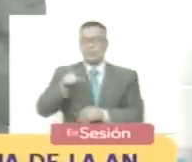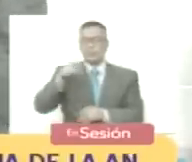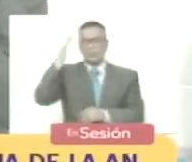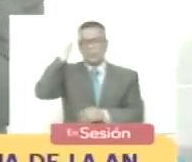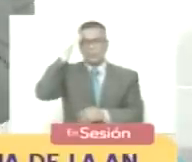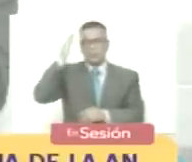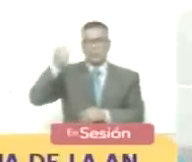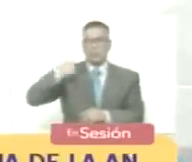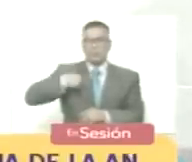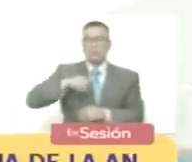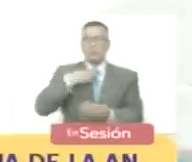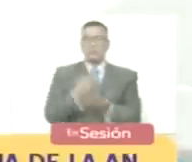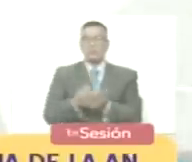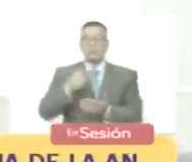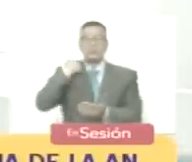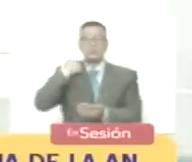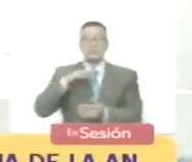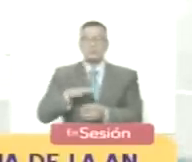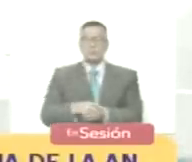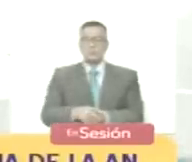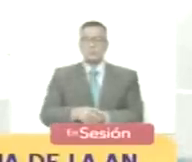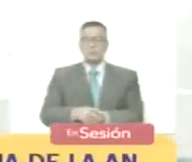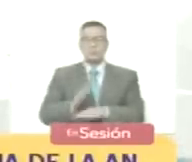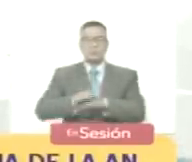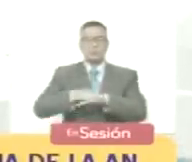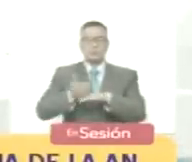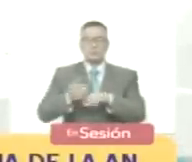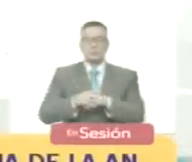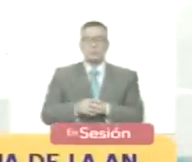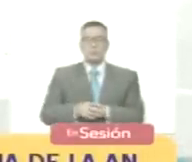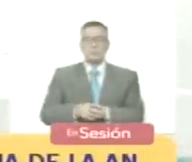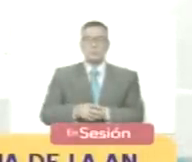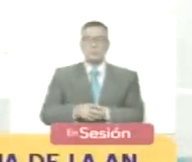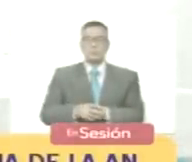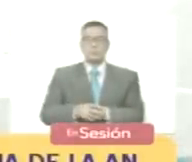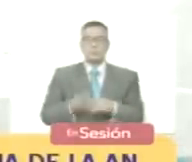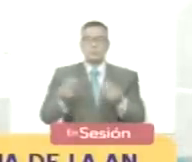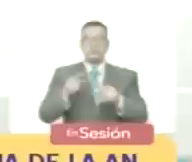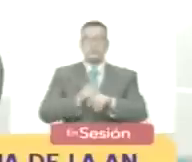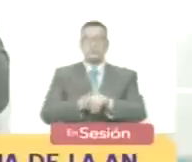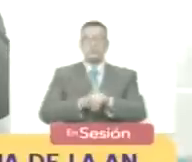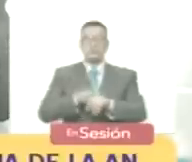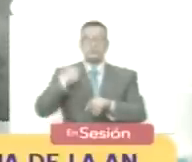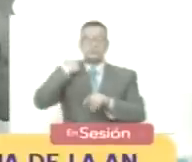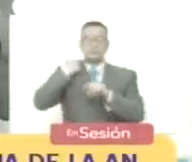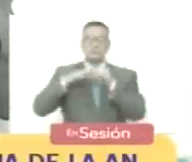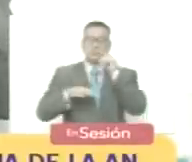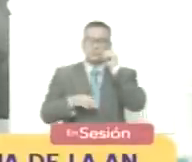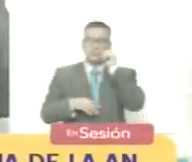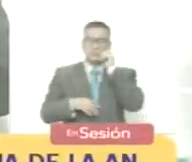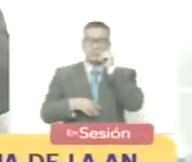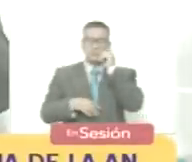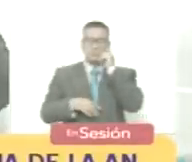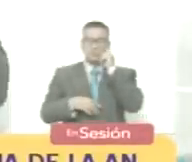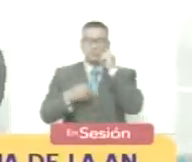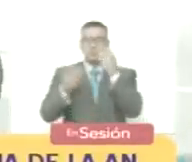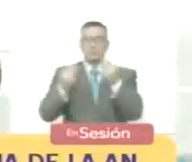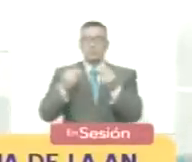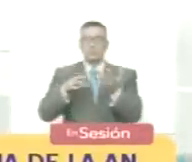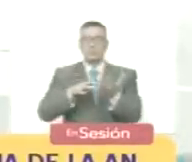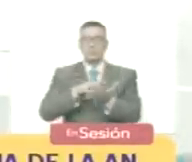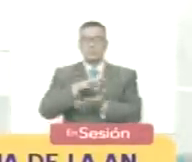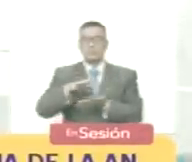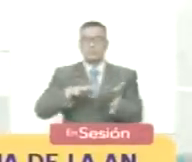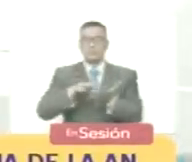lo que tiene hasta que lo pierde, porque cuánto tiempo se perdió, cuánto daño se